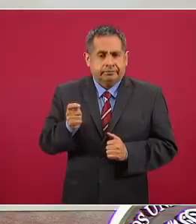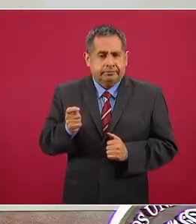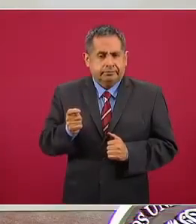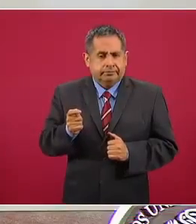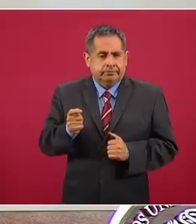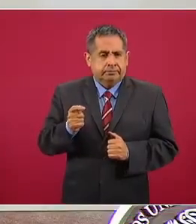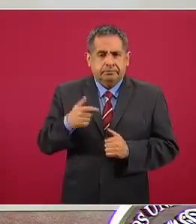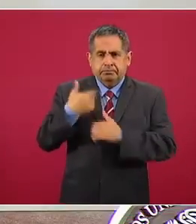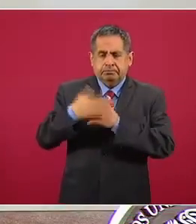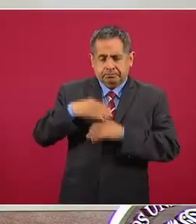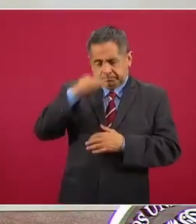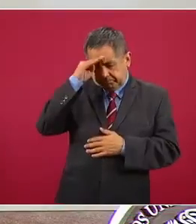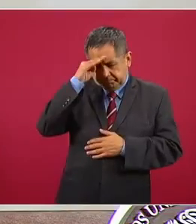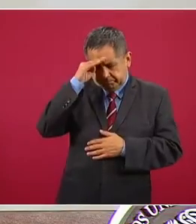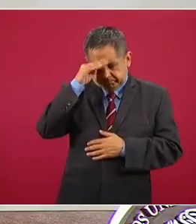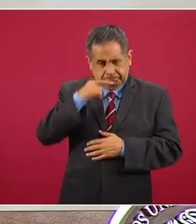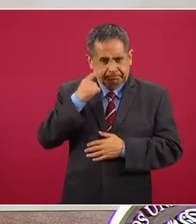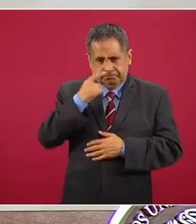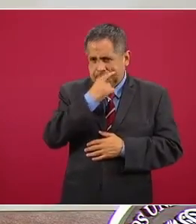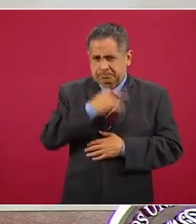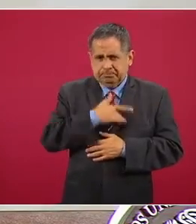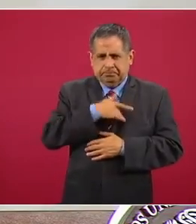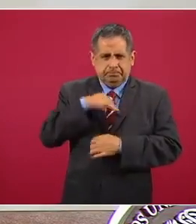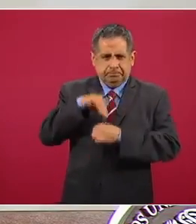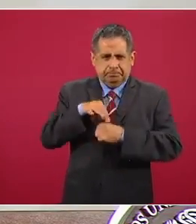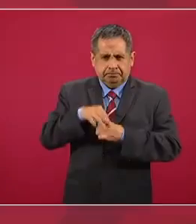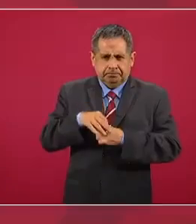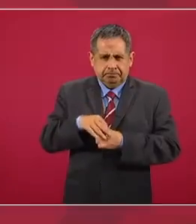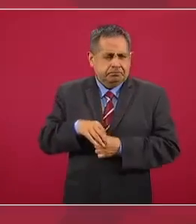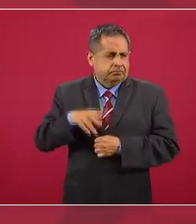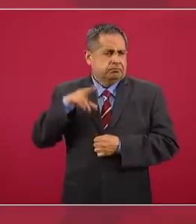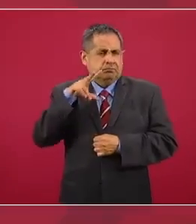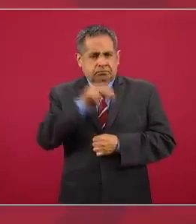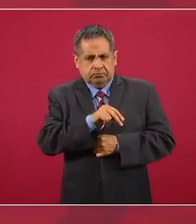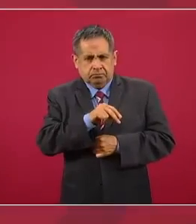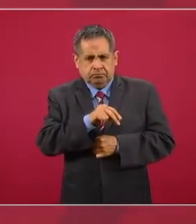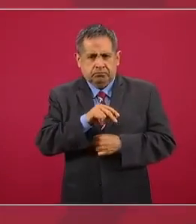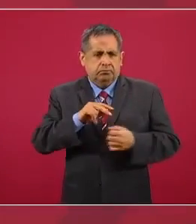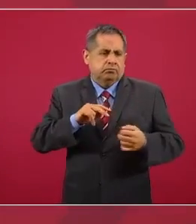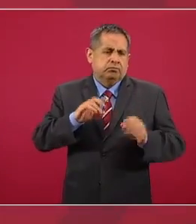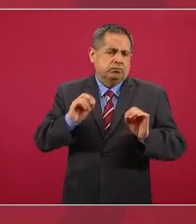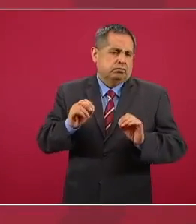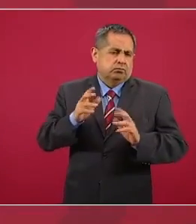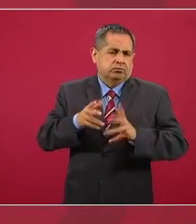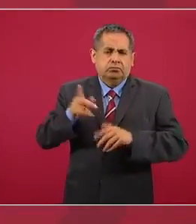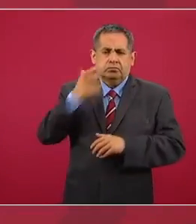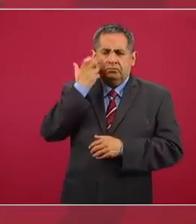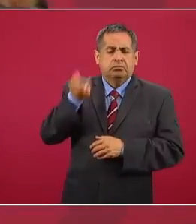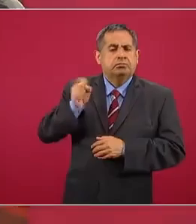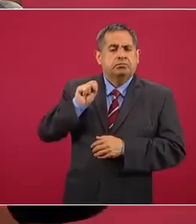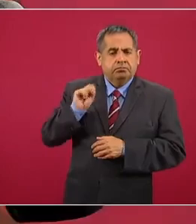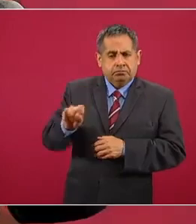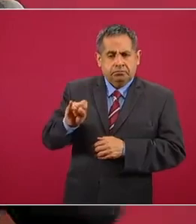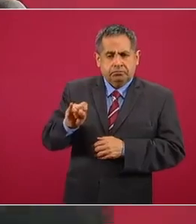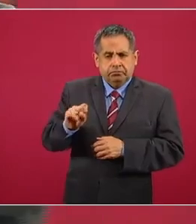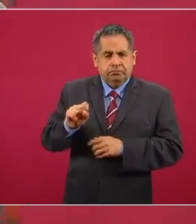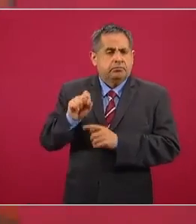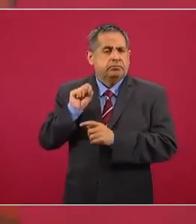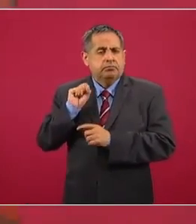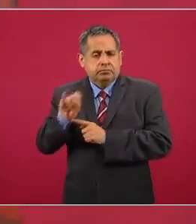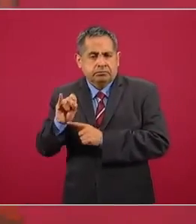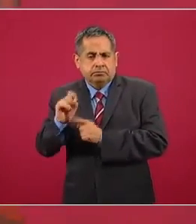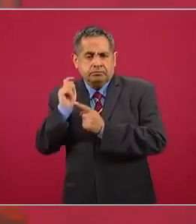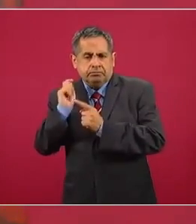cómo votar, es decir, si es no o sí, qué significa el sí,